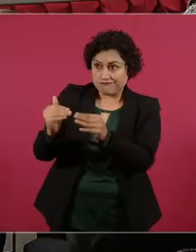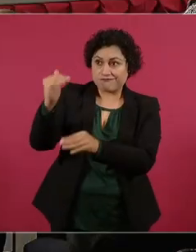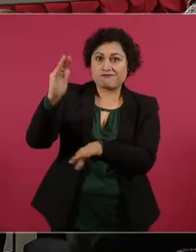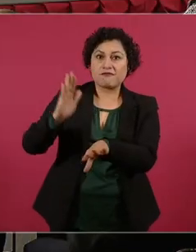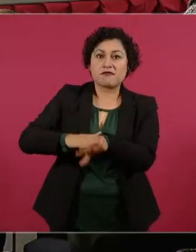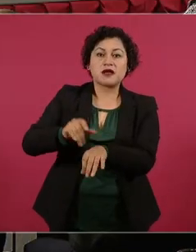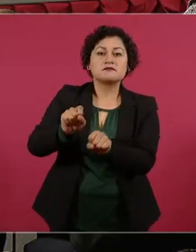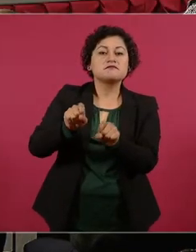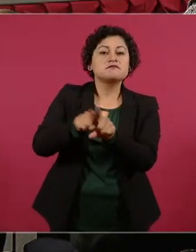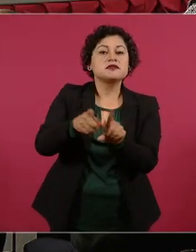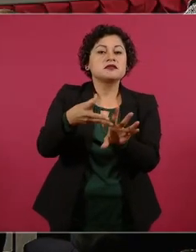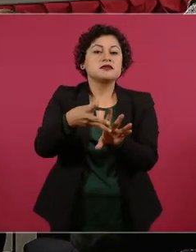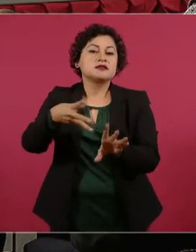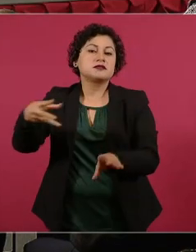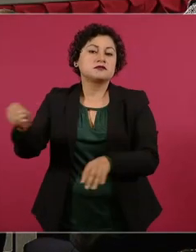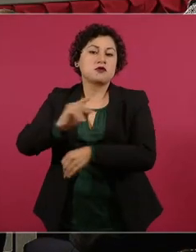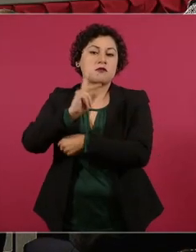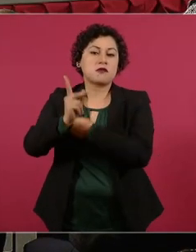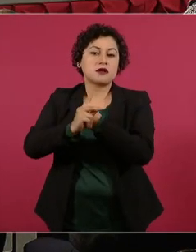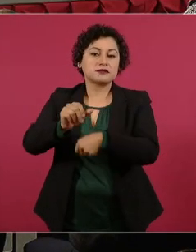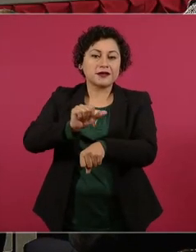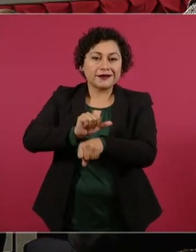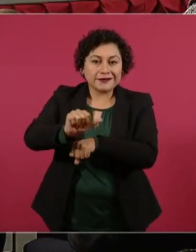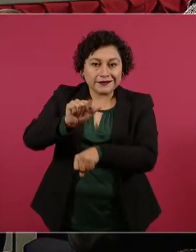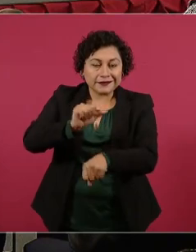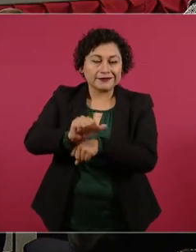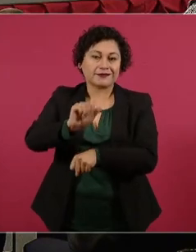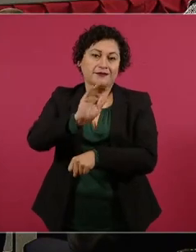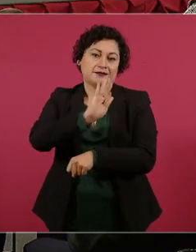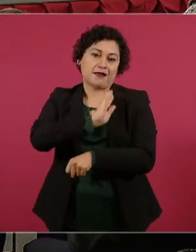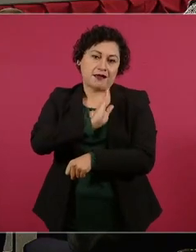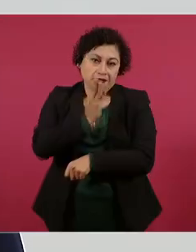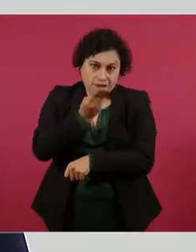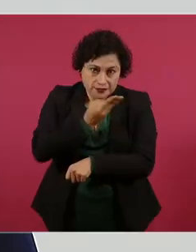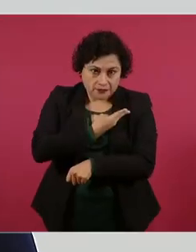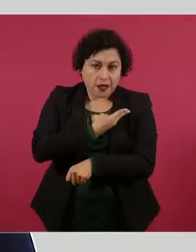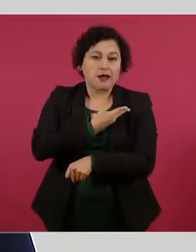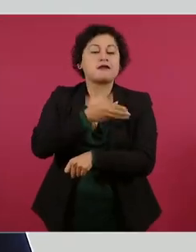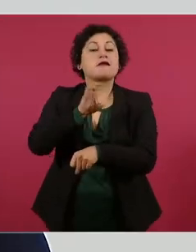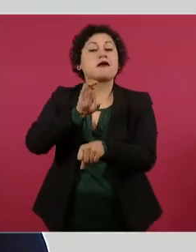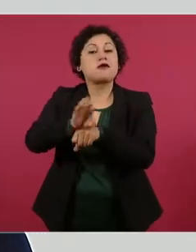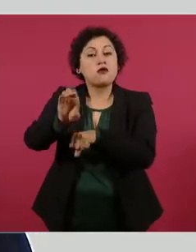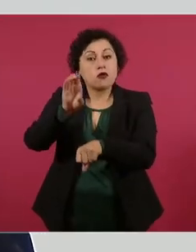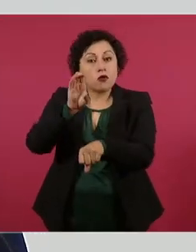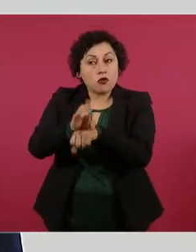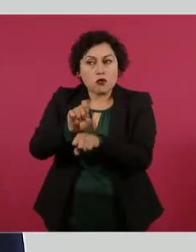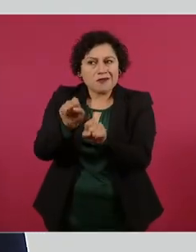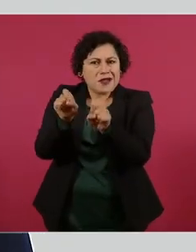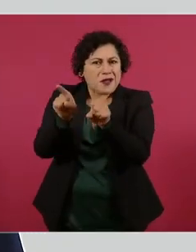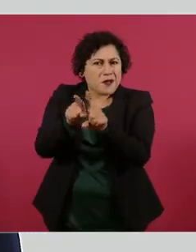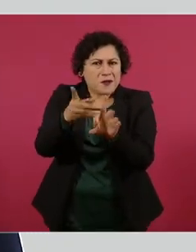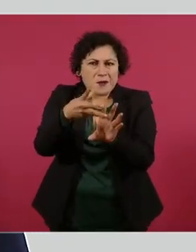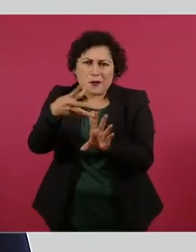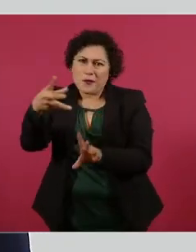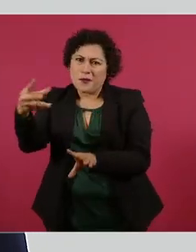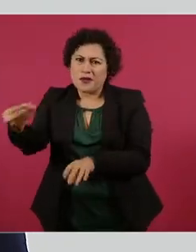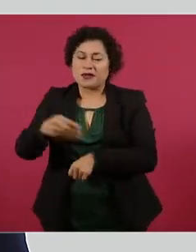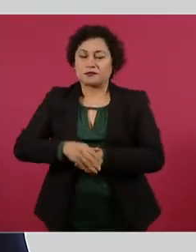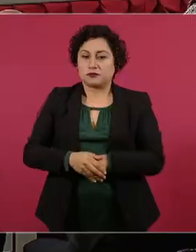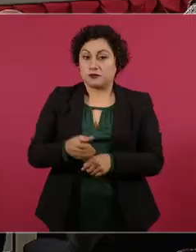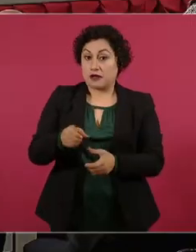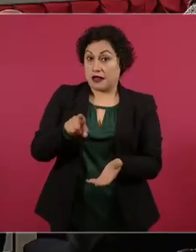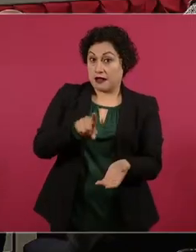España y en Colombia. Algunas de las cuentas que reciben más retweets o reposteos en esta red